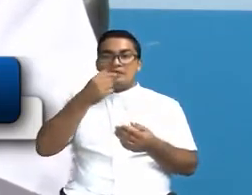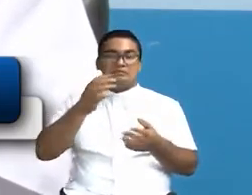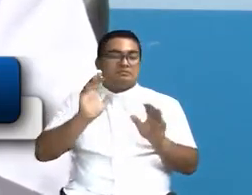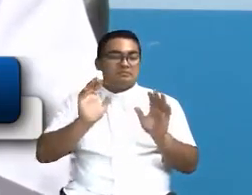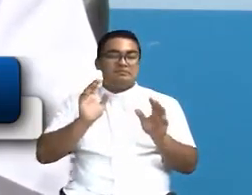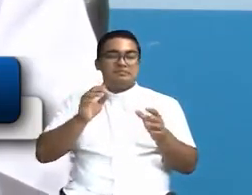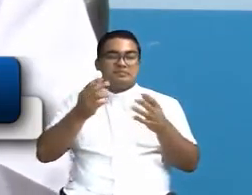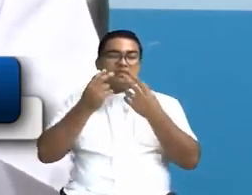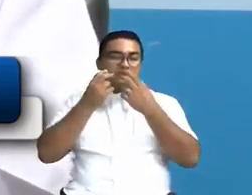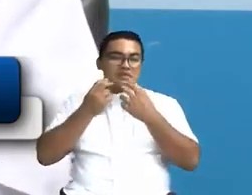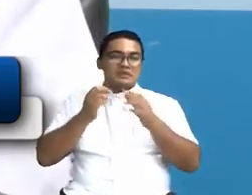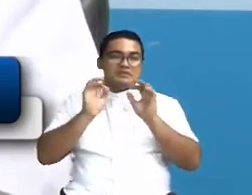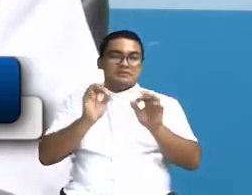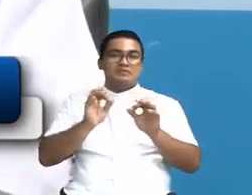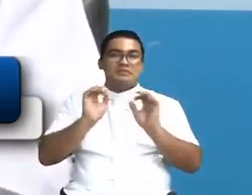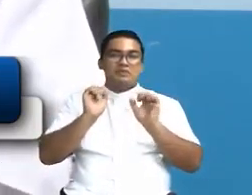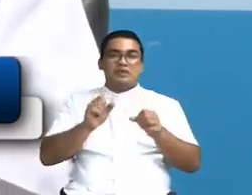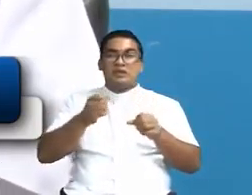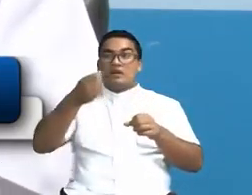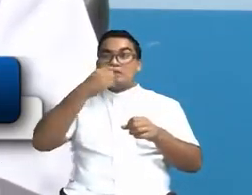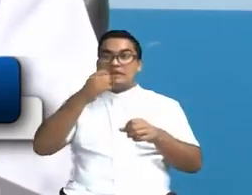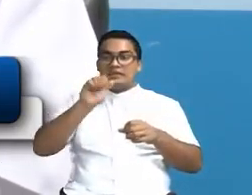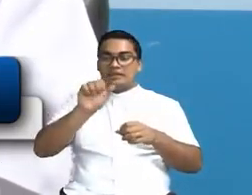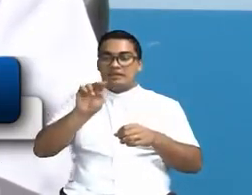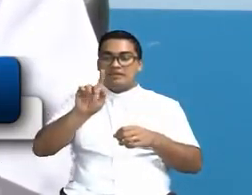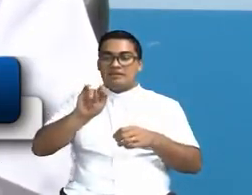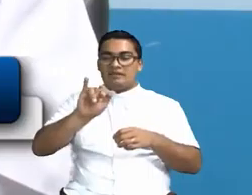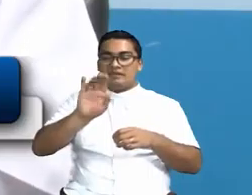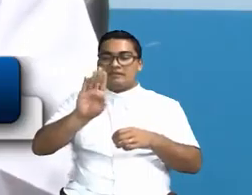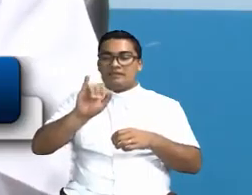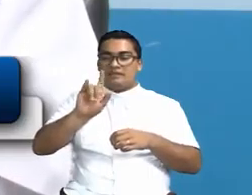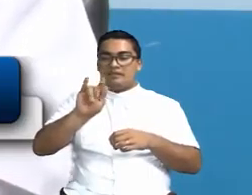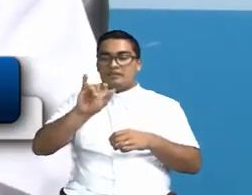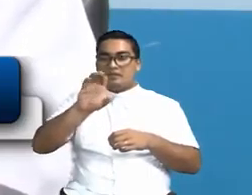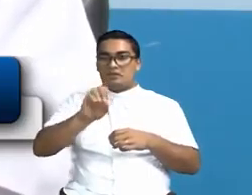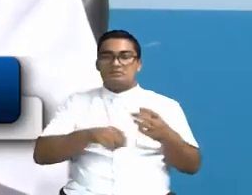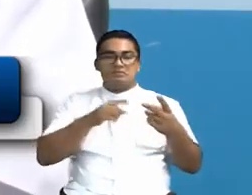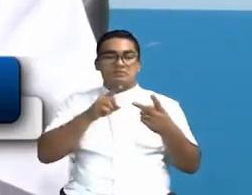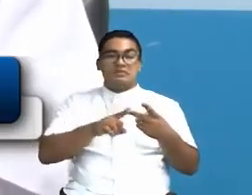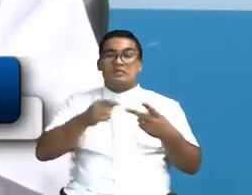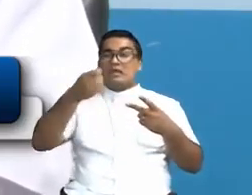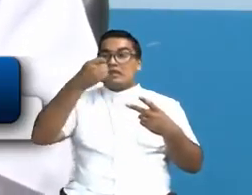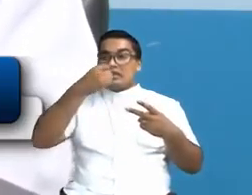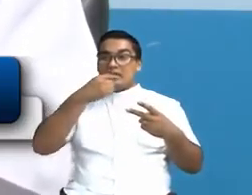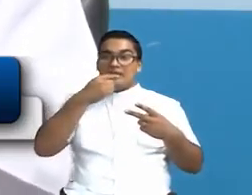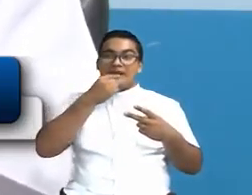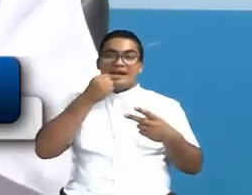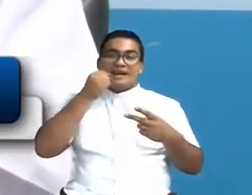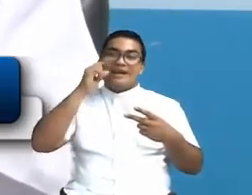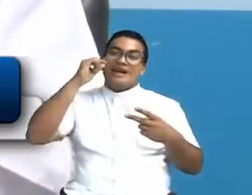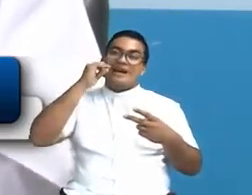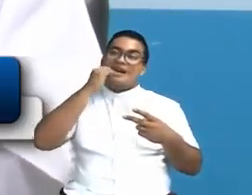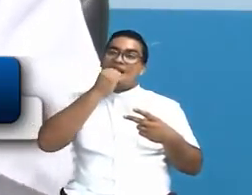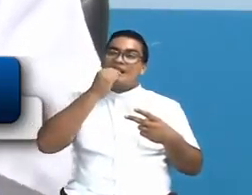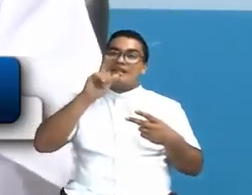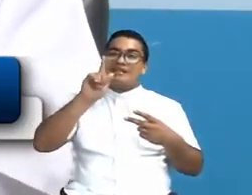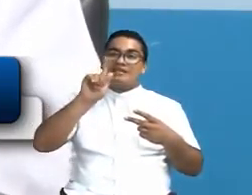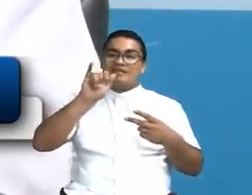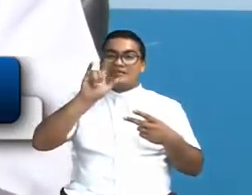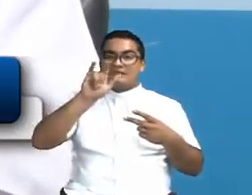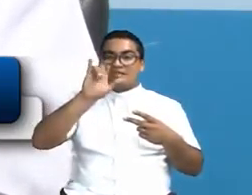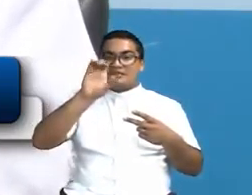infección. Nosotros podemos tratarlo con antibióticos, nosotros lo podemos tratar con antimicóticos, que el más usual y que